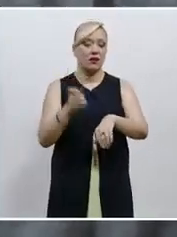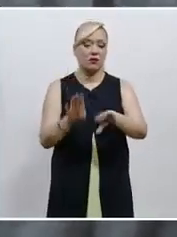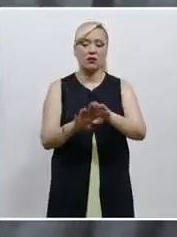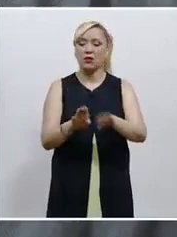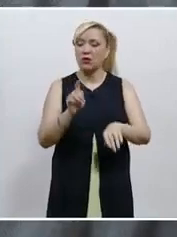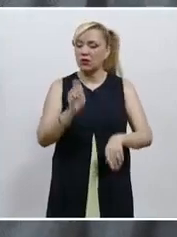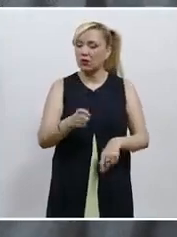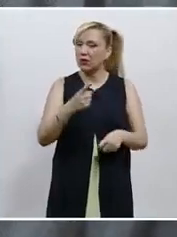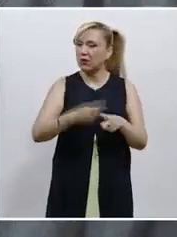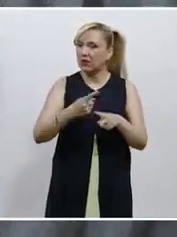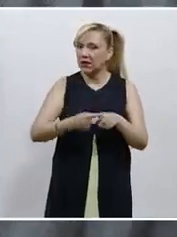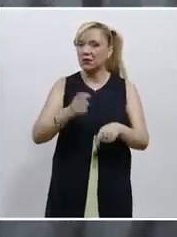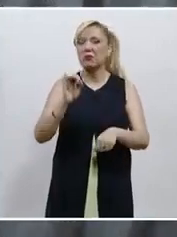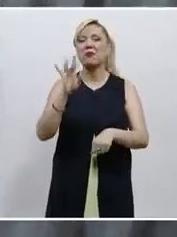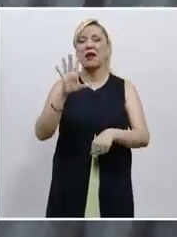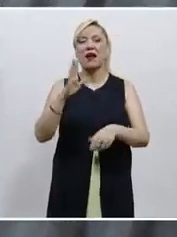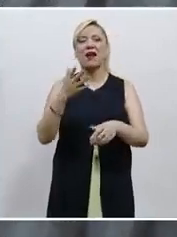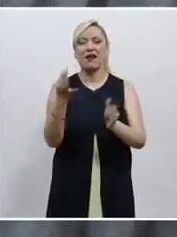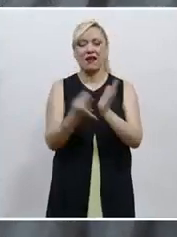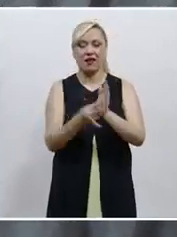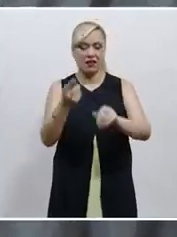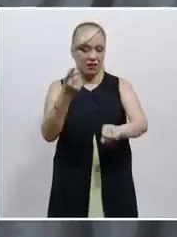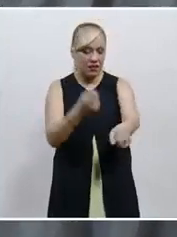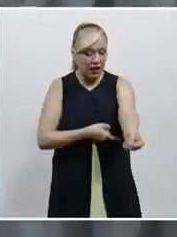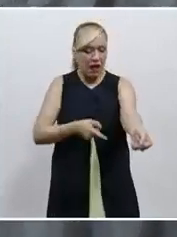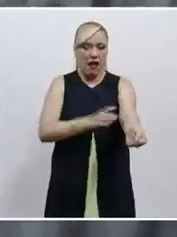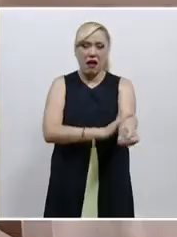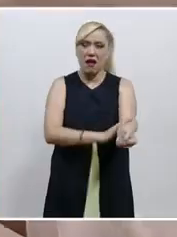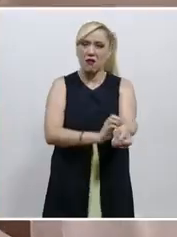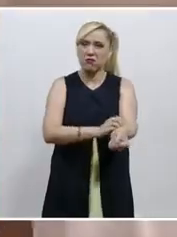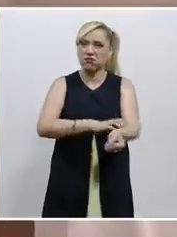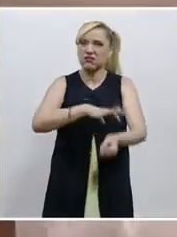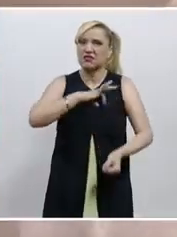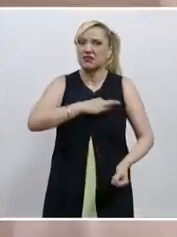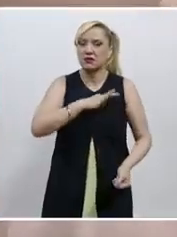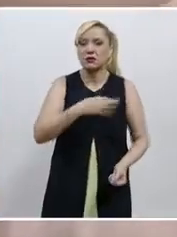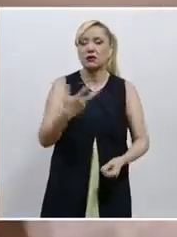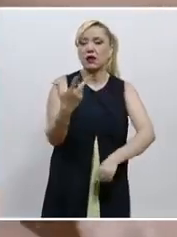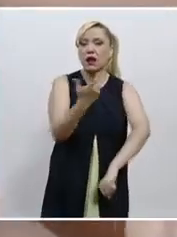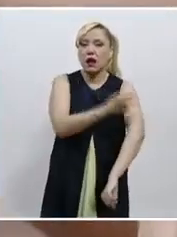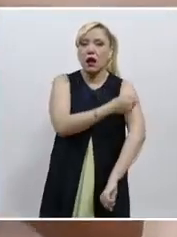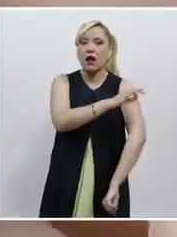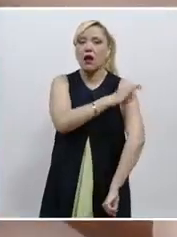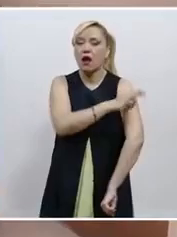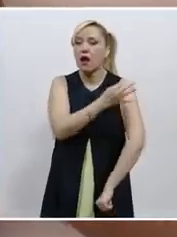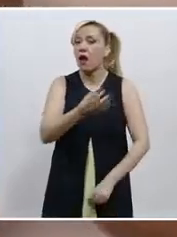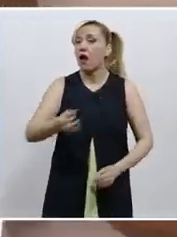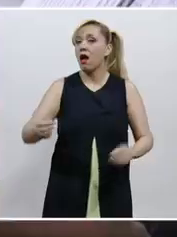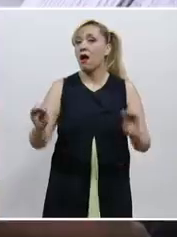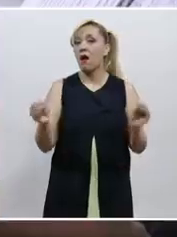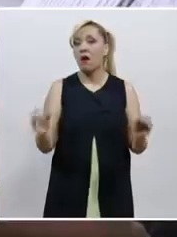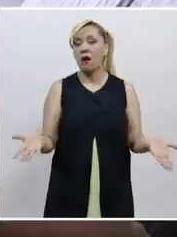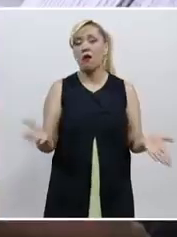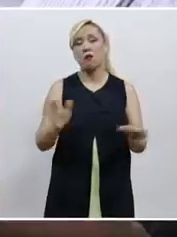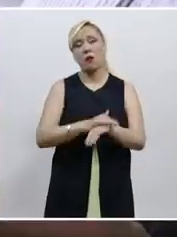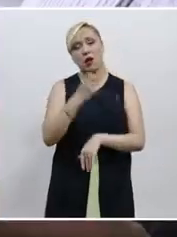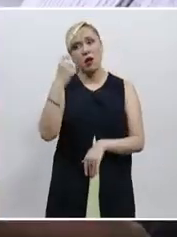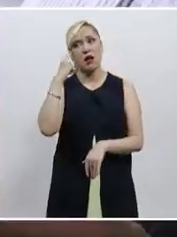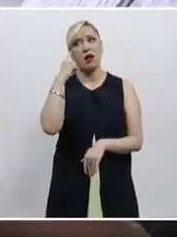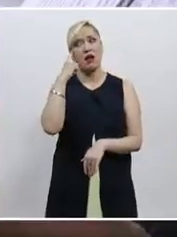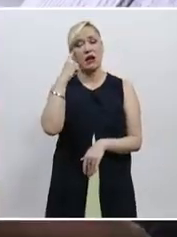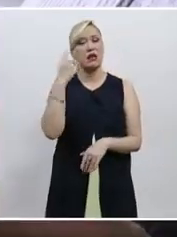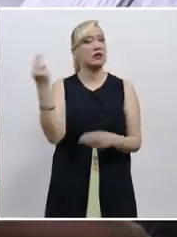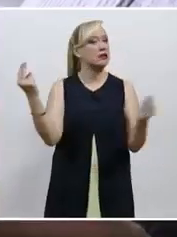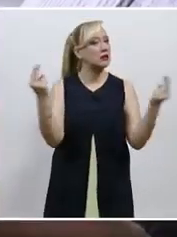la Semana de Vacunación en las Américas 2023. El titular de la OPS instó a recuperar las tasas de cobertura